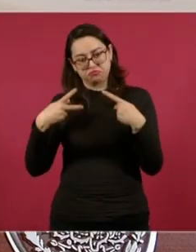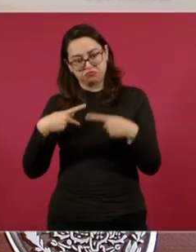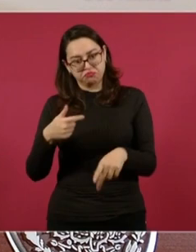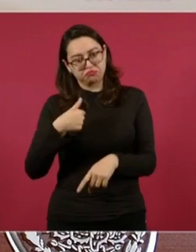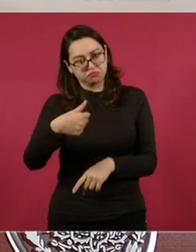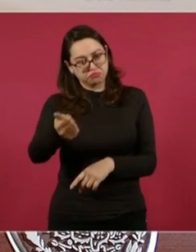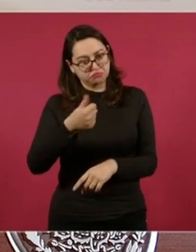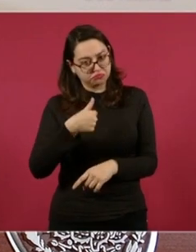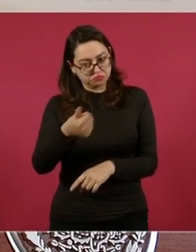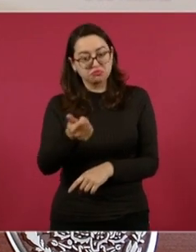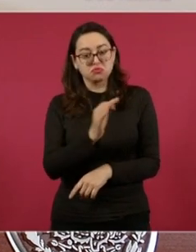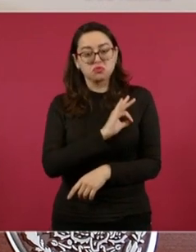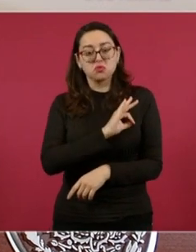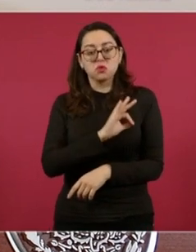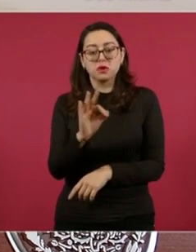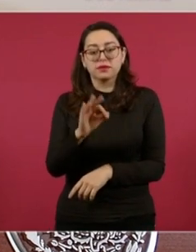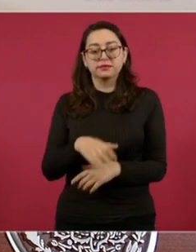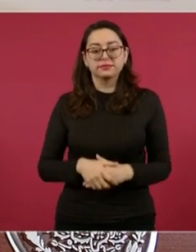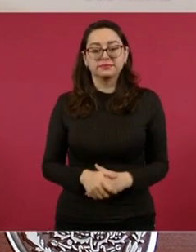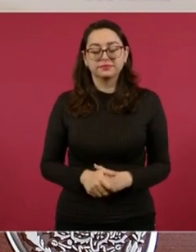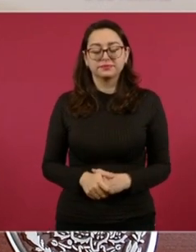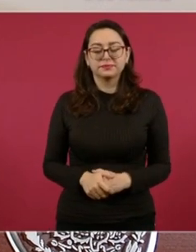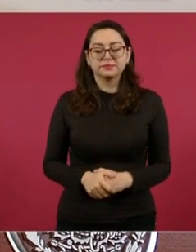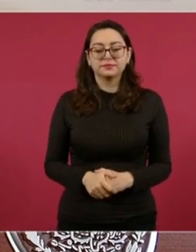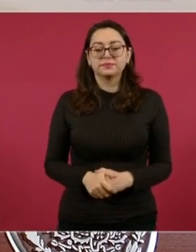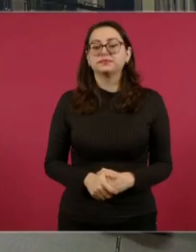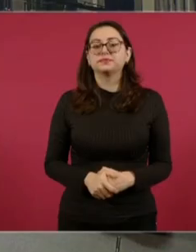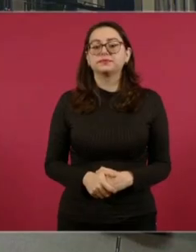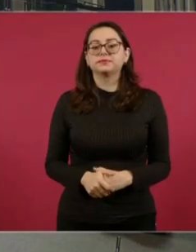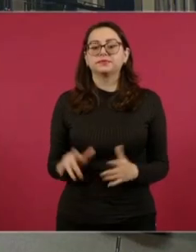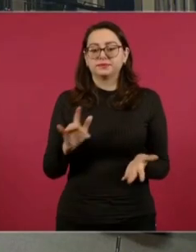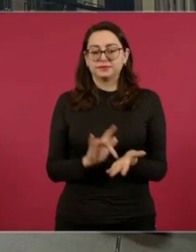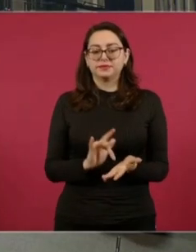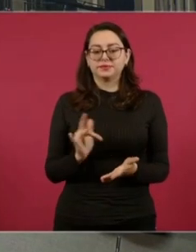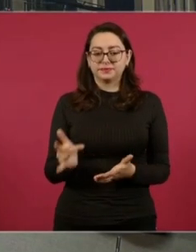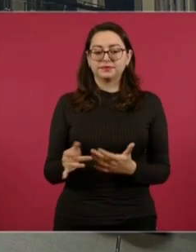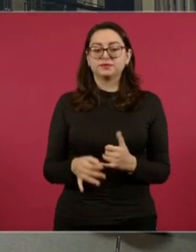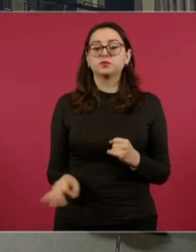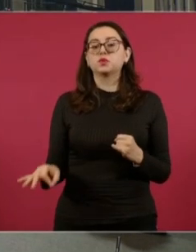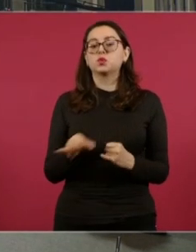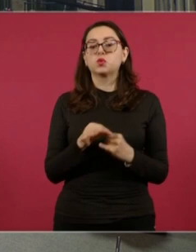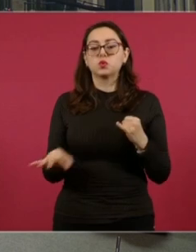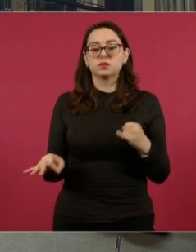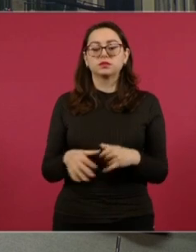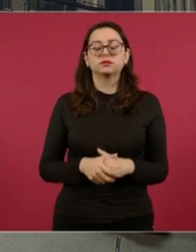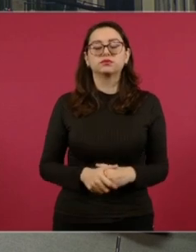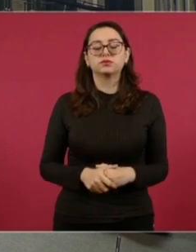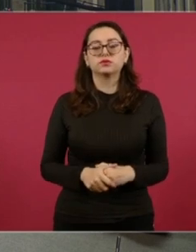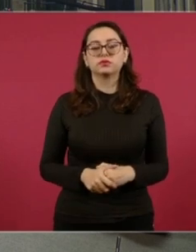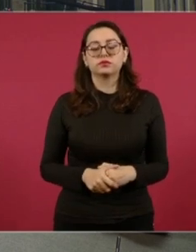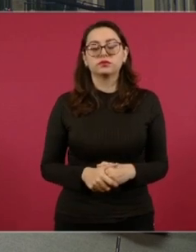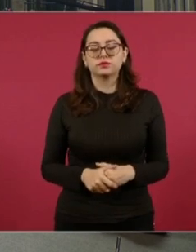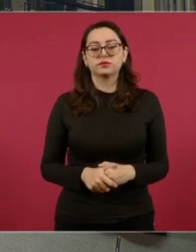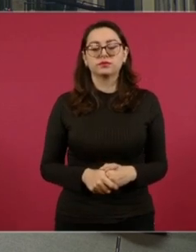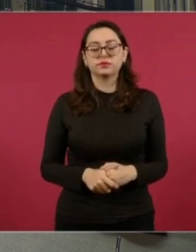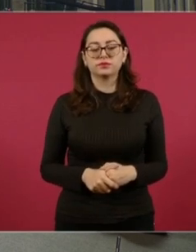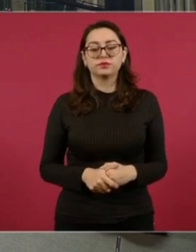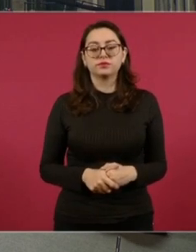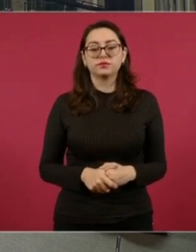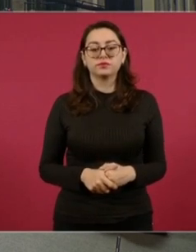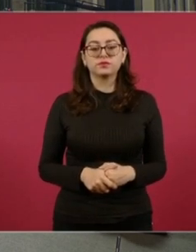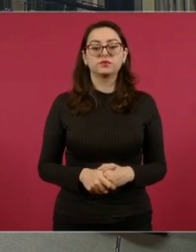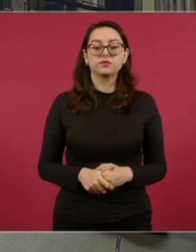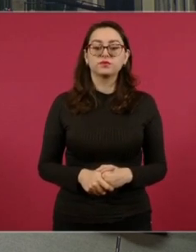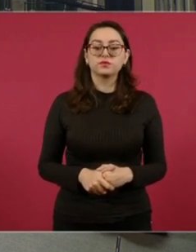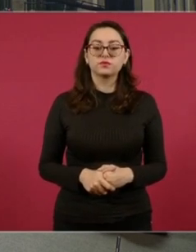Y eso es lo que se va a hacer. Gracias. Y por último, en otro tema, estuvo muy cerca de ser nominado a